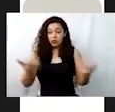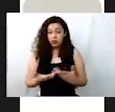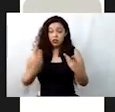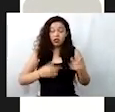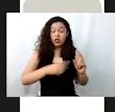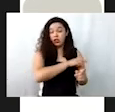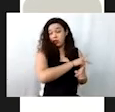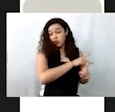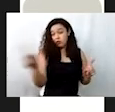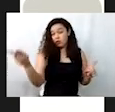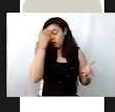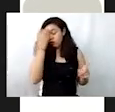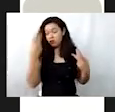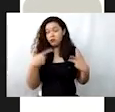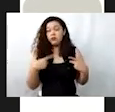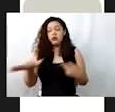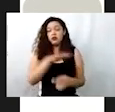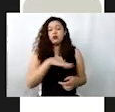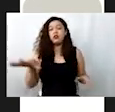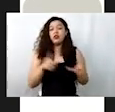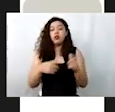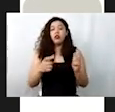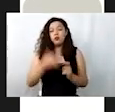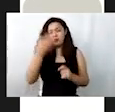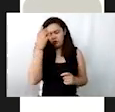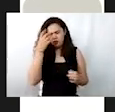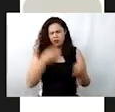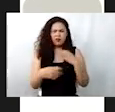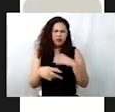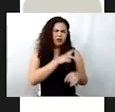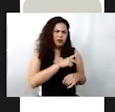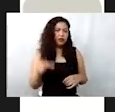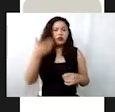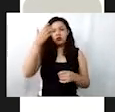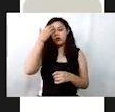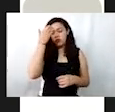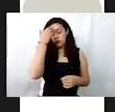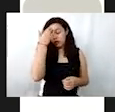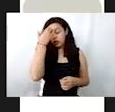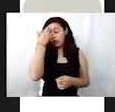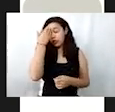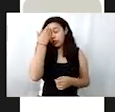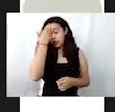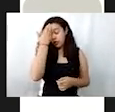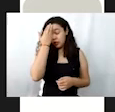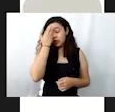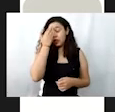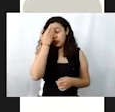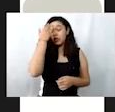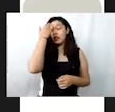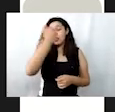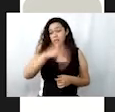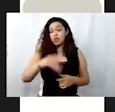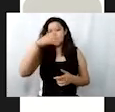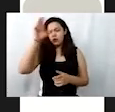organizaciones conocen a la población con la que están trabajando, saben el potencial que estas comunidades tienen